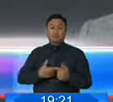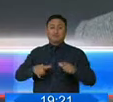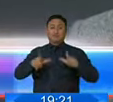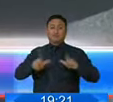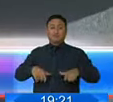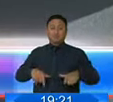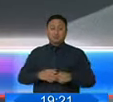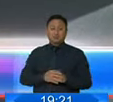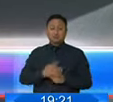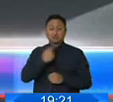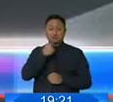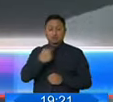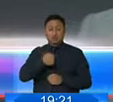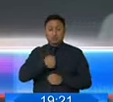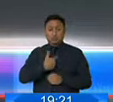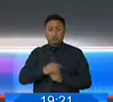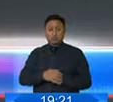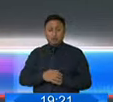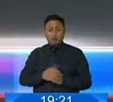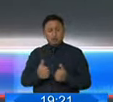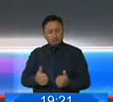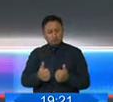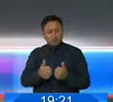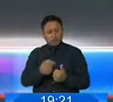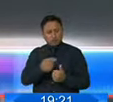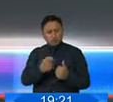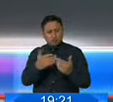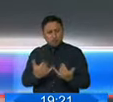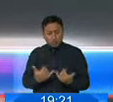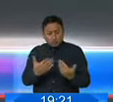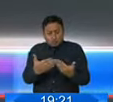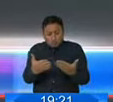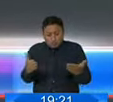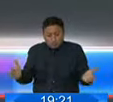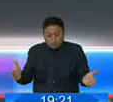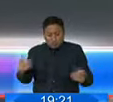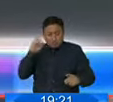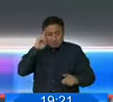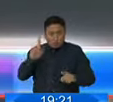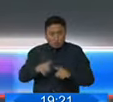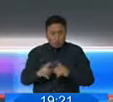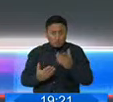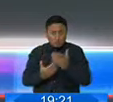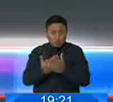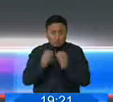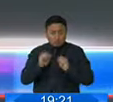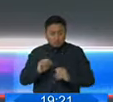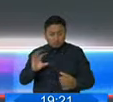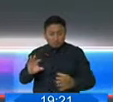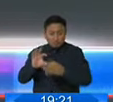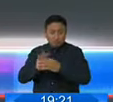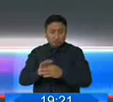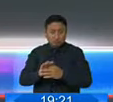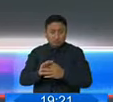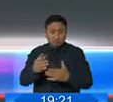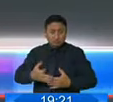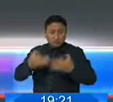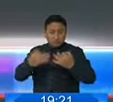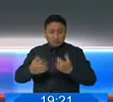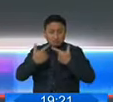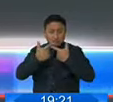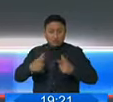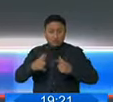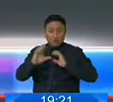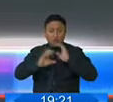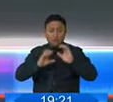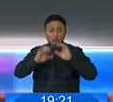diciendo que apreciamos mucho cómo está abriendo la nación, está de nuevo garantizando la libertad